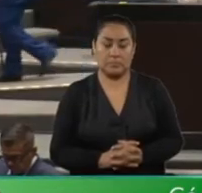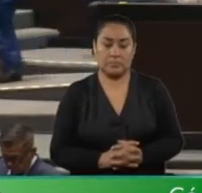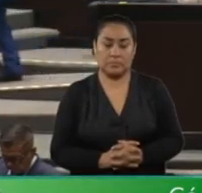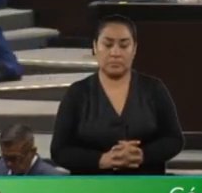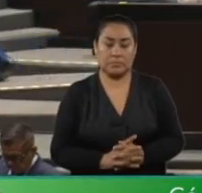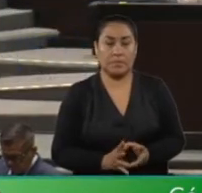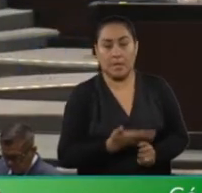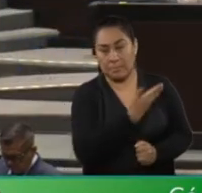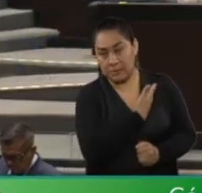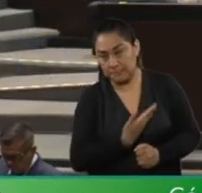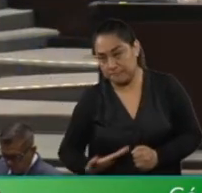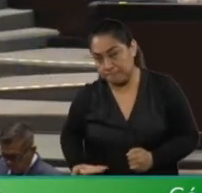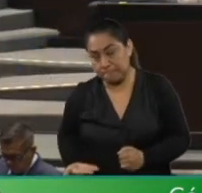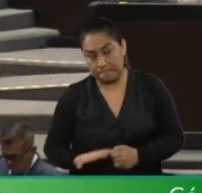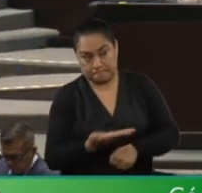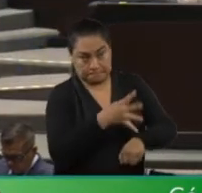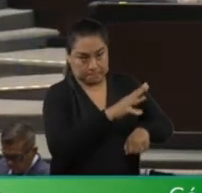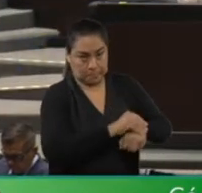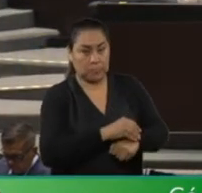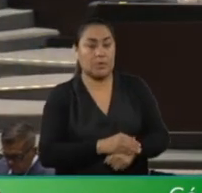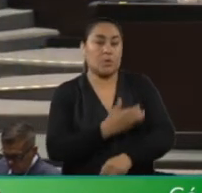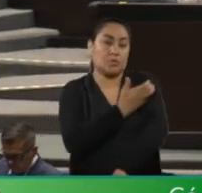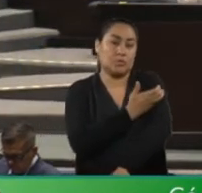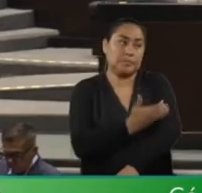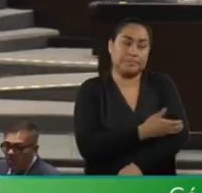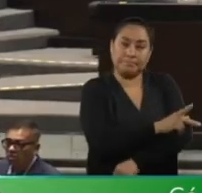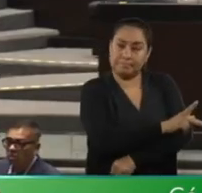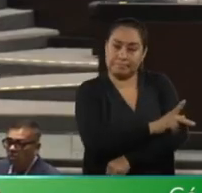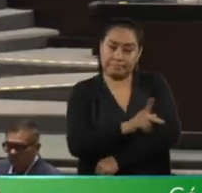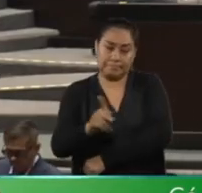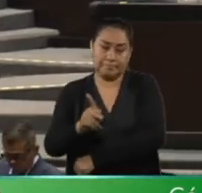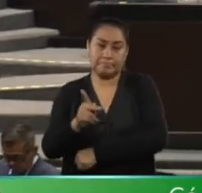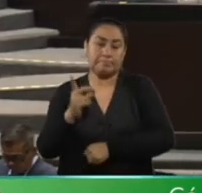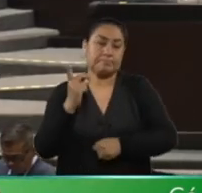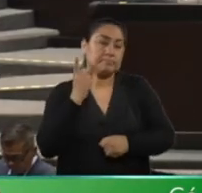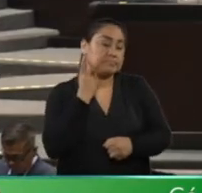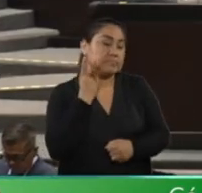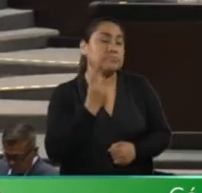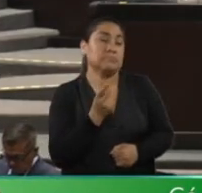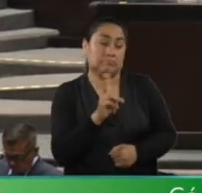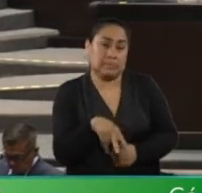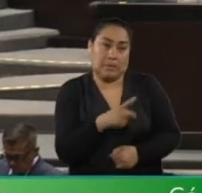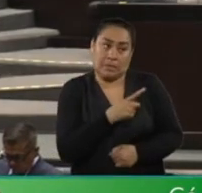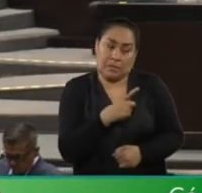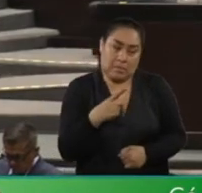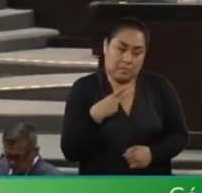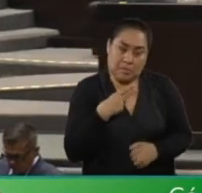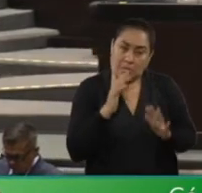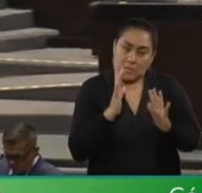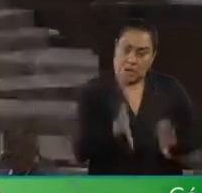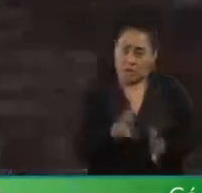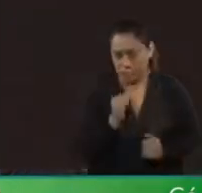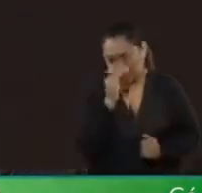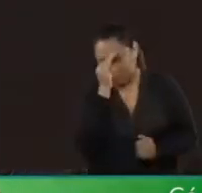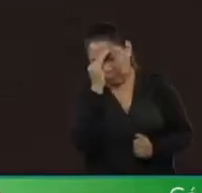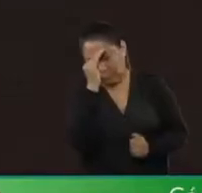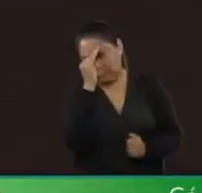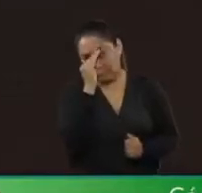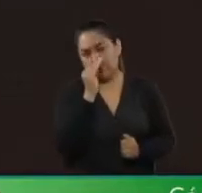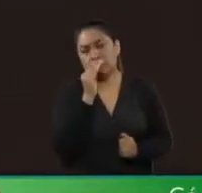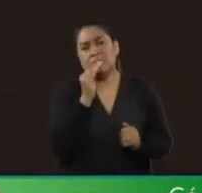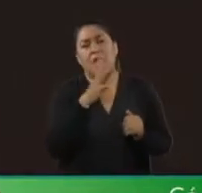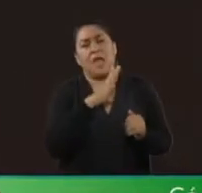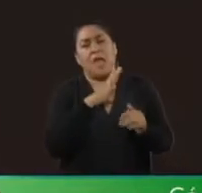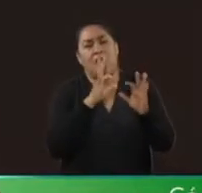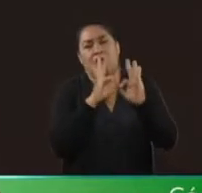Con el permiso de la Presidencia, compañeras y compañeros legisladores, debemos comenzar a normalizar una frase que nos ha demostrado